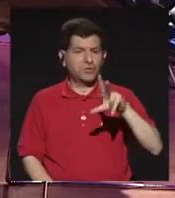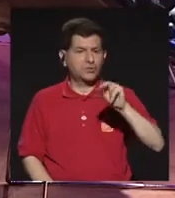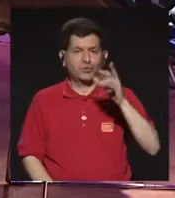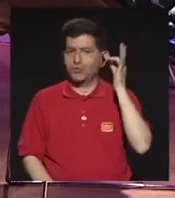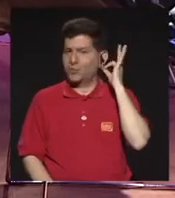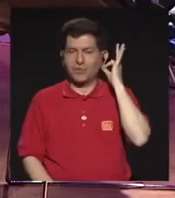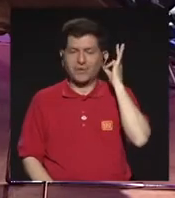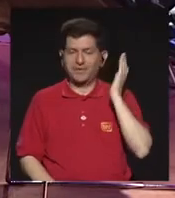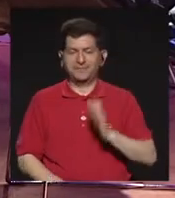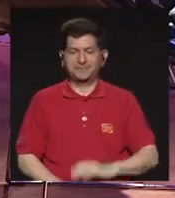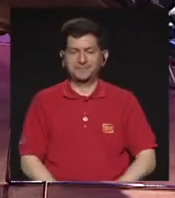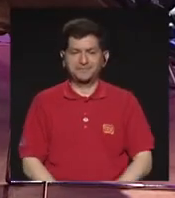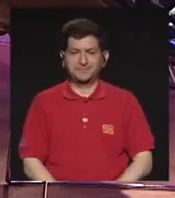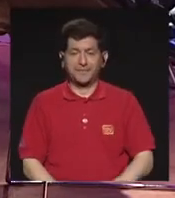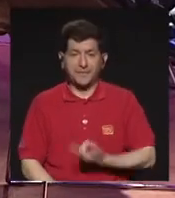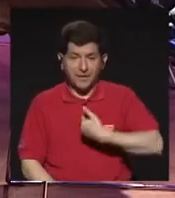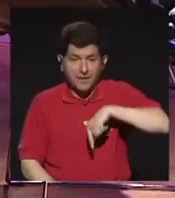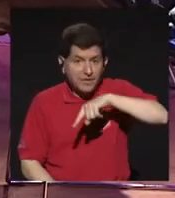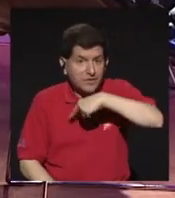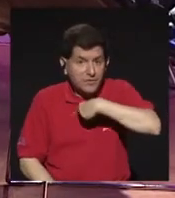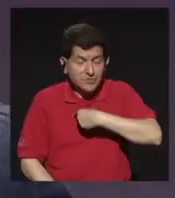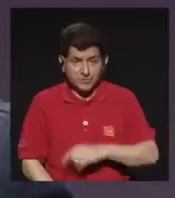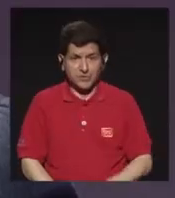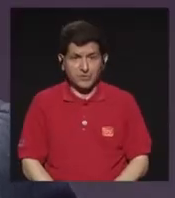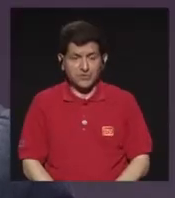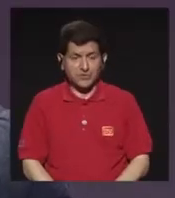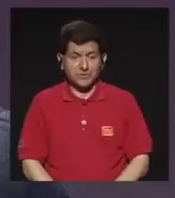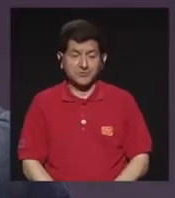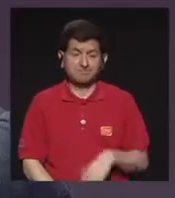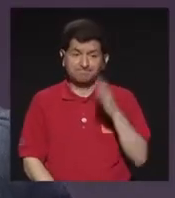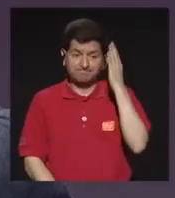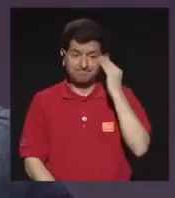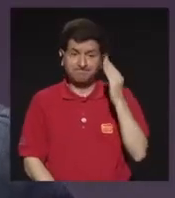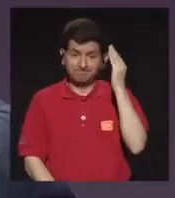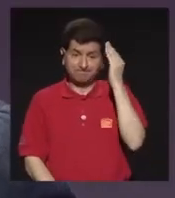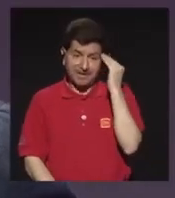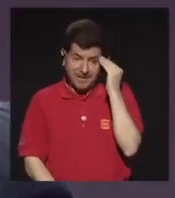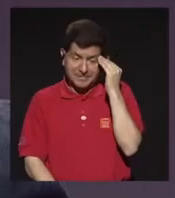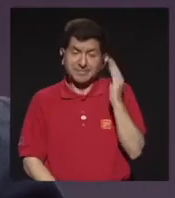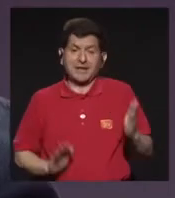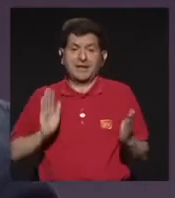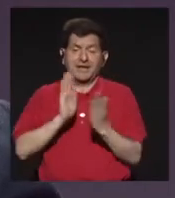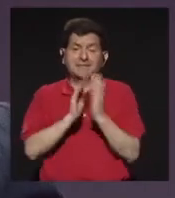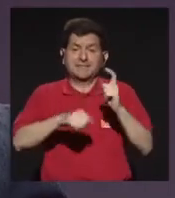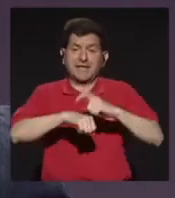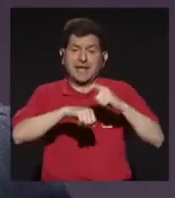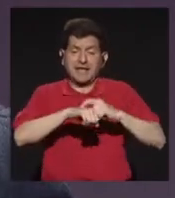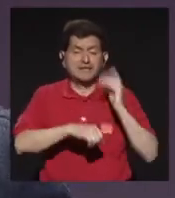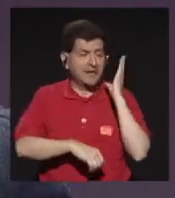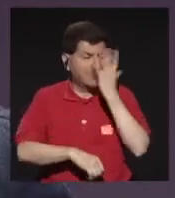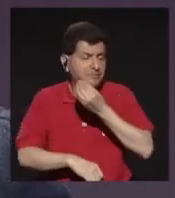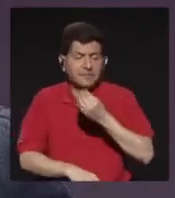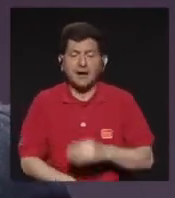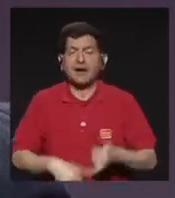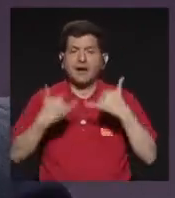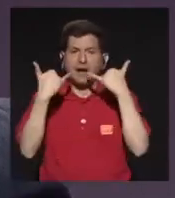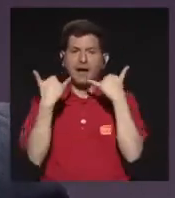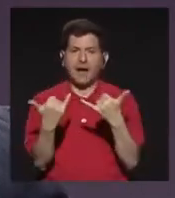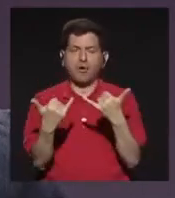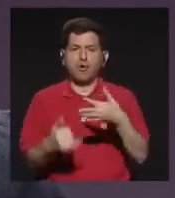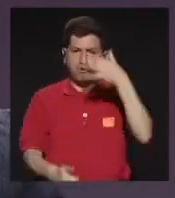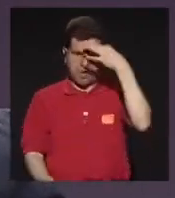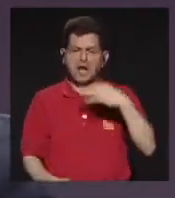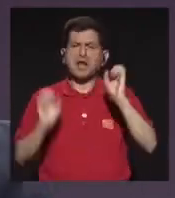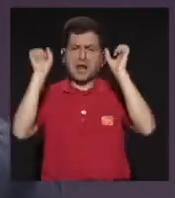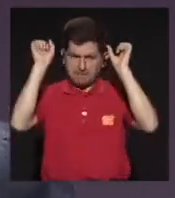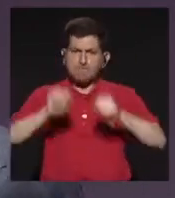mujeres. Entonces, nosotras somos de eso, nos tocó vivir, como digo yo, esa etapa linda en la que tenemos que creer